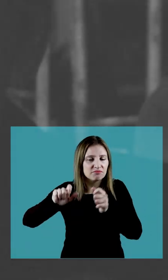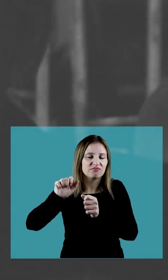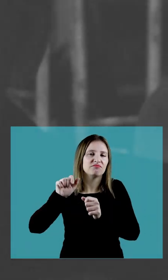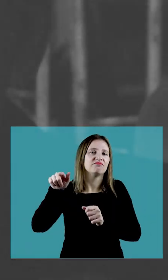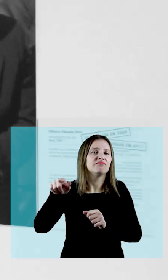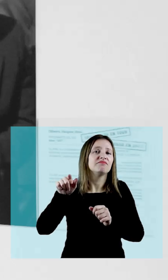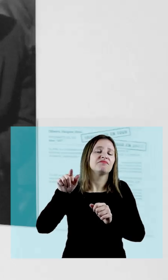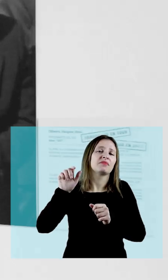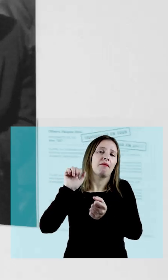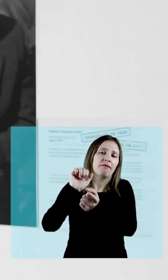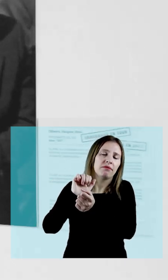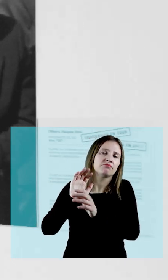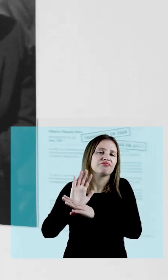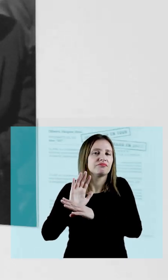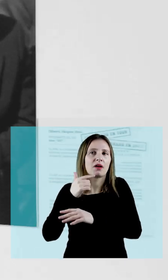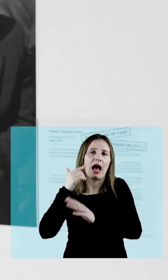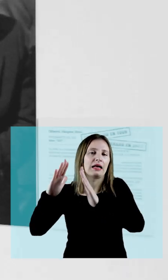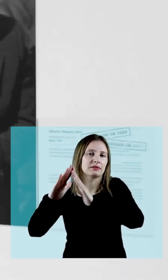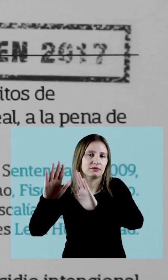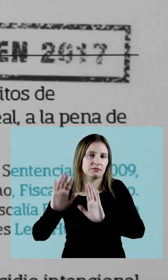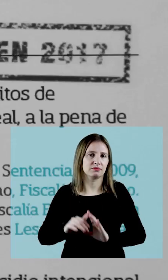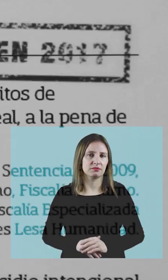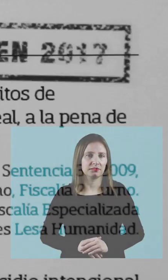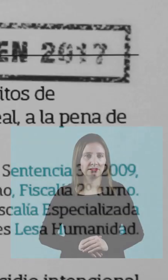de prisión domiciliaria.